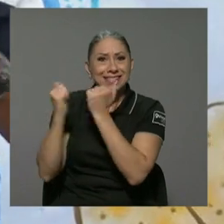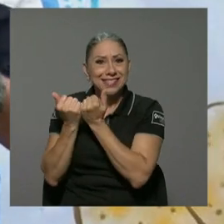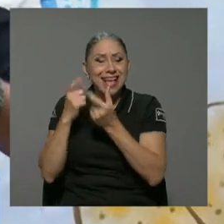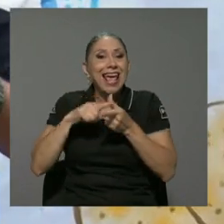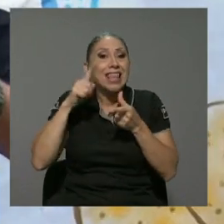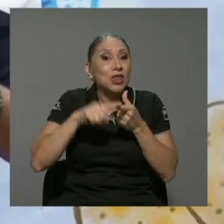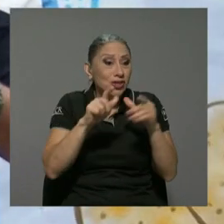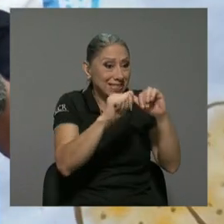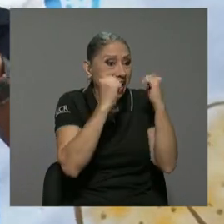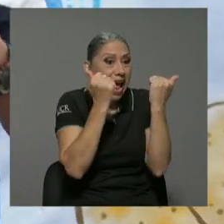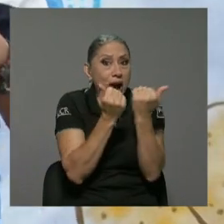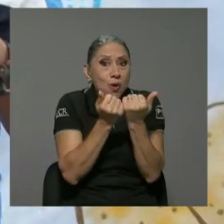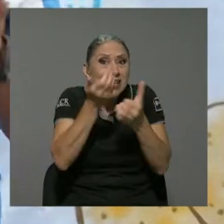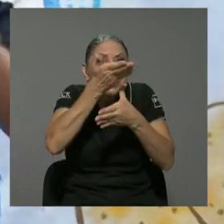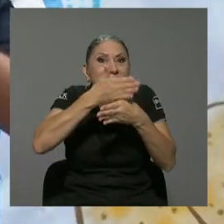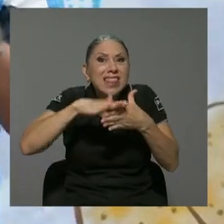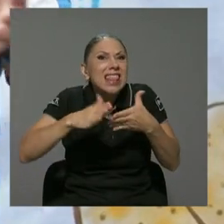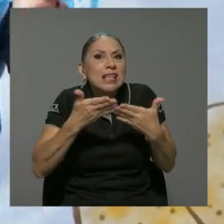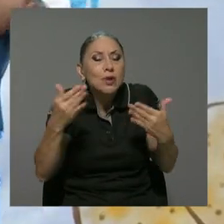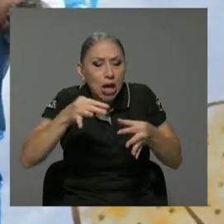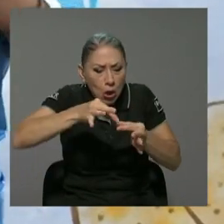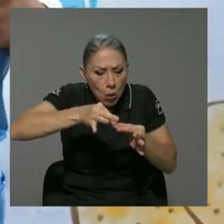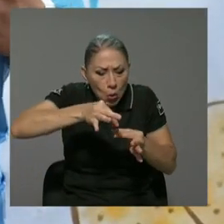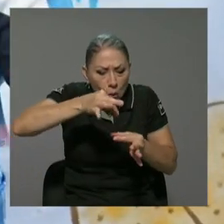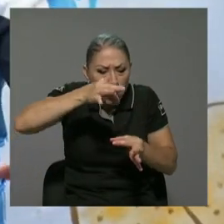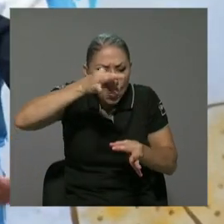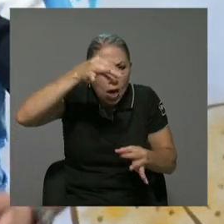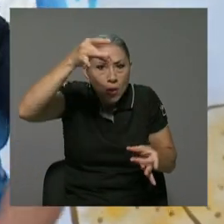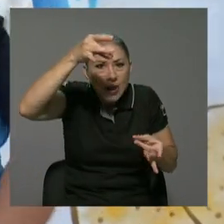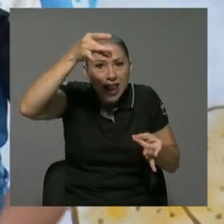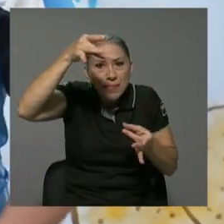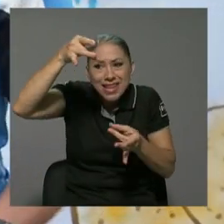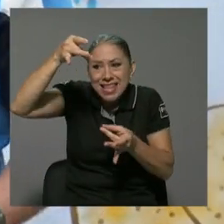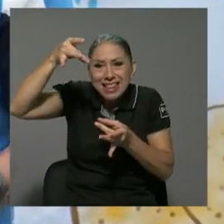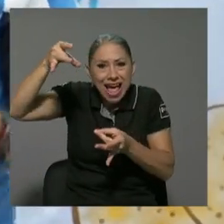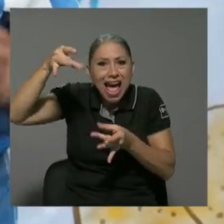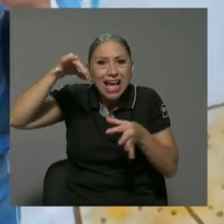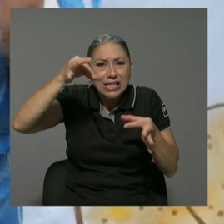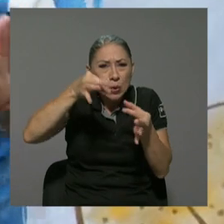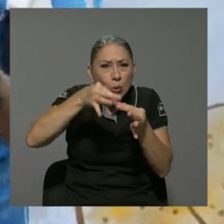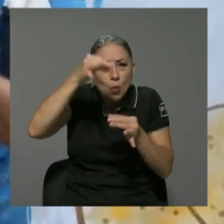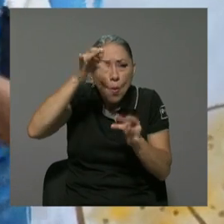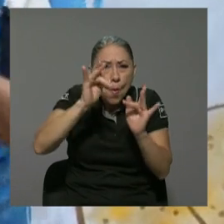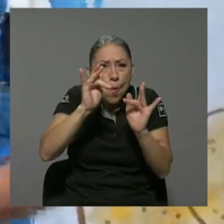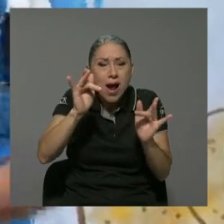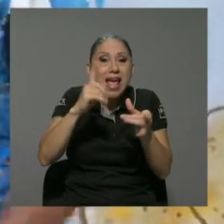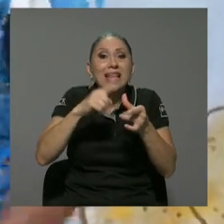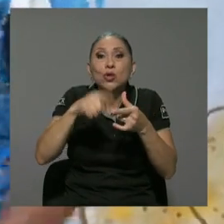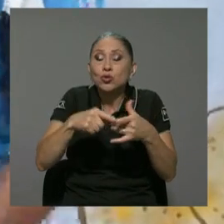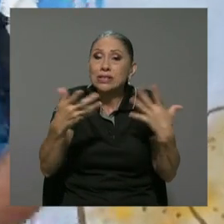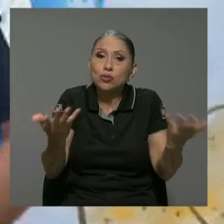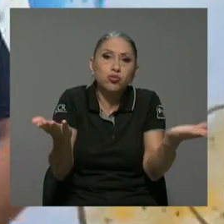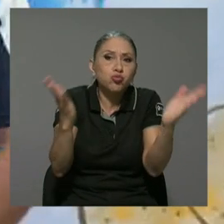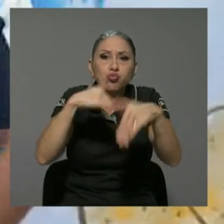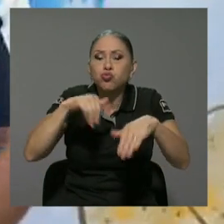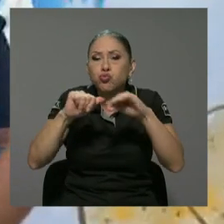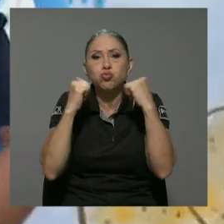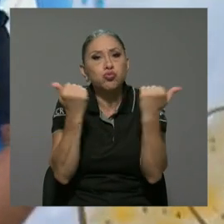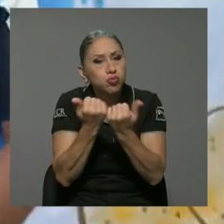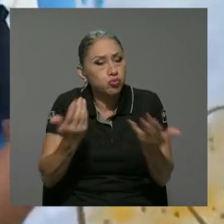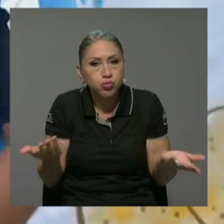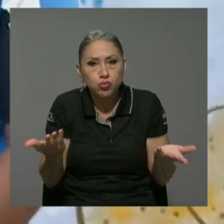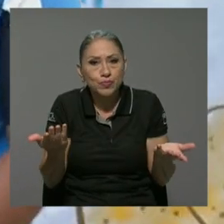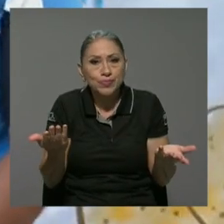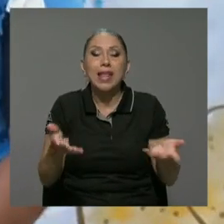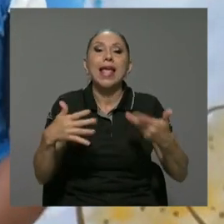la que hace que se dividan los cubículos o las aulas. Entonces estamos mal en aulas. En cuanto a